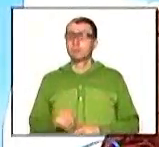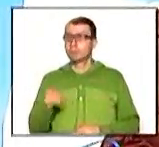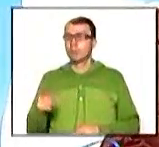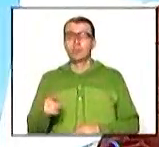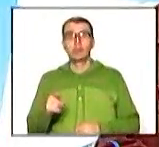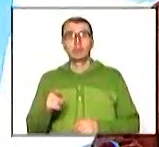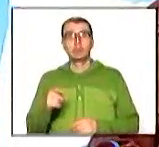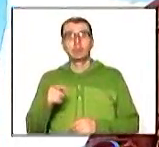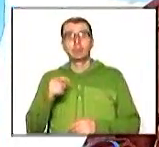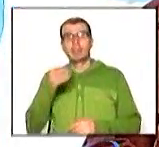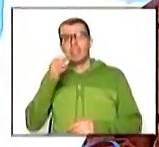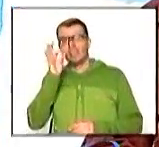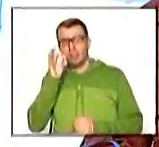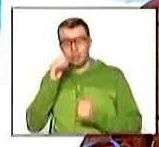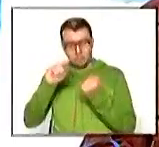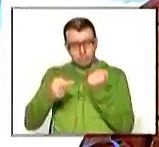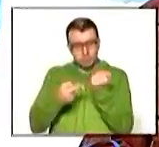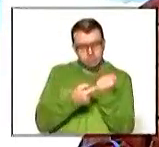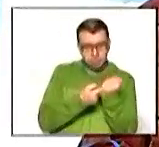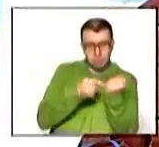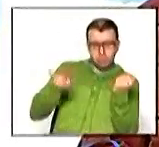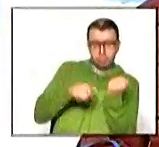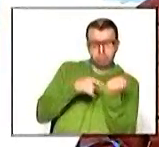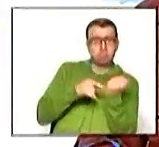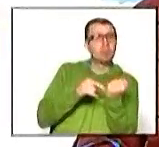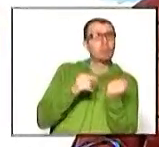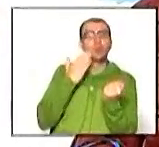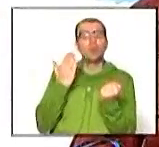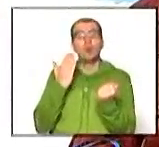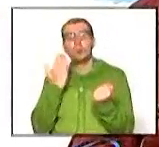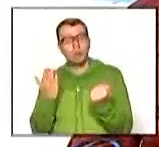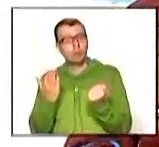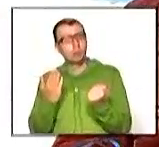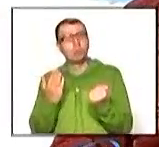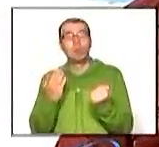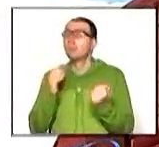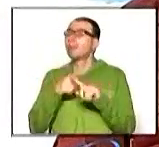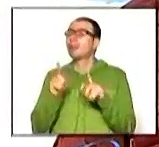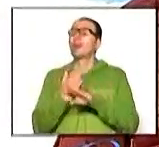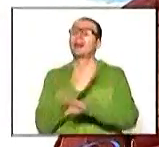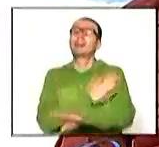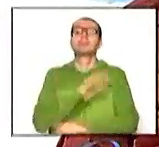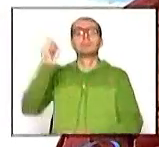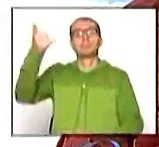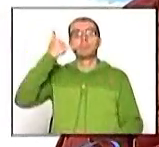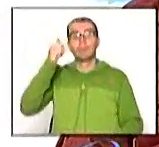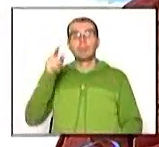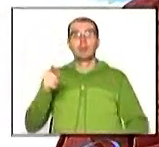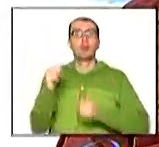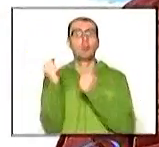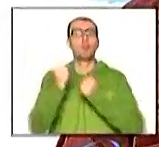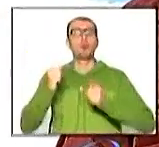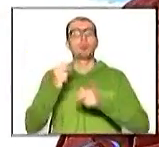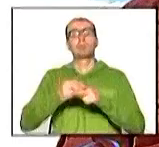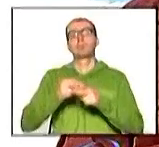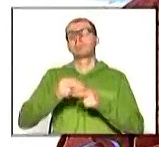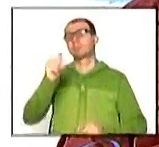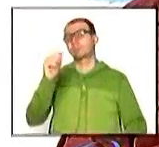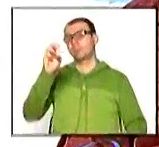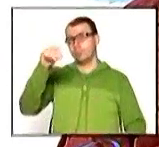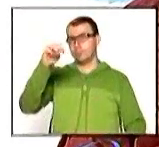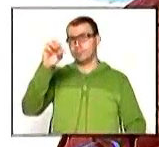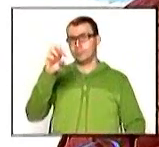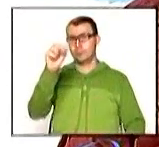Pero quiero ir a Bogotá primero. ¿Quién está en Bogotá? Amparo, bienvenida. Buenas tardes. Sí, muy buenas tardes.